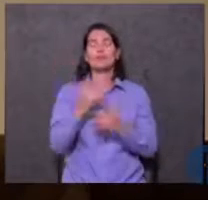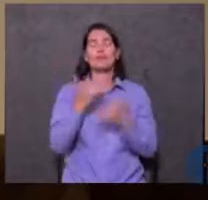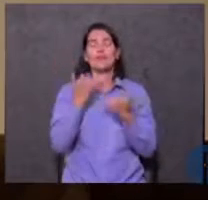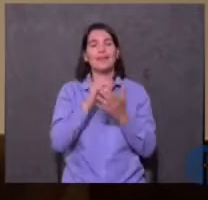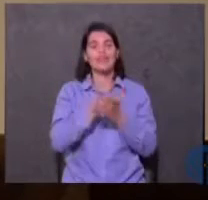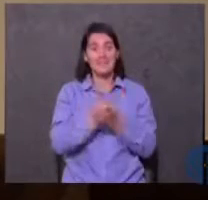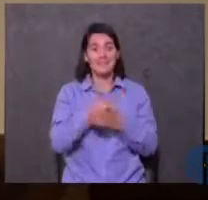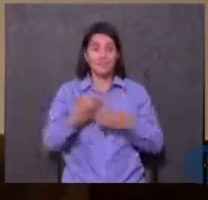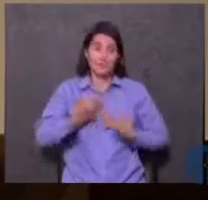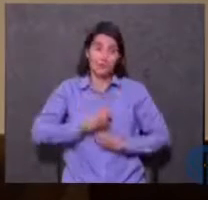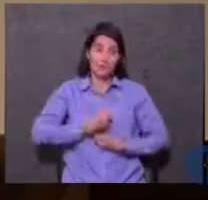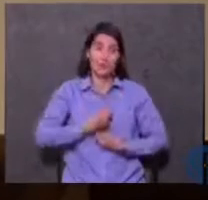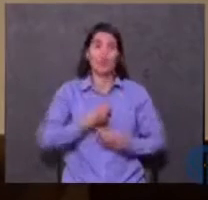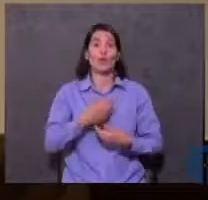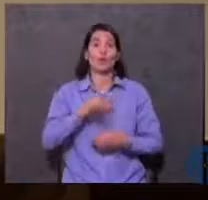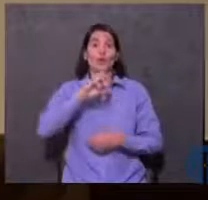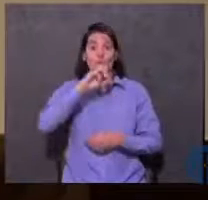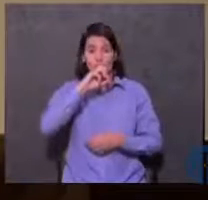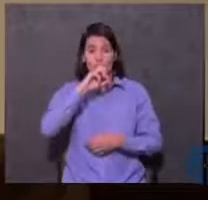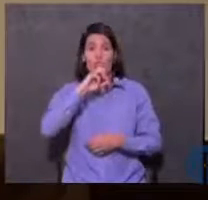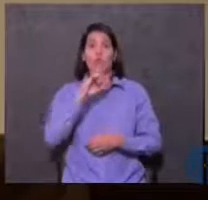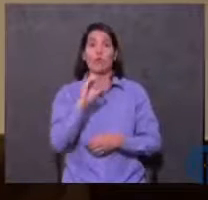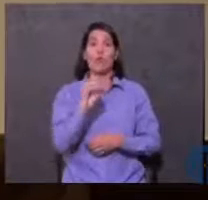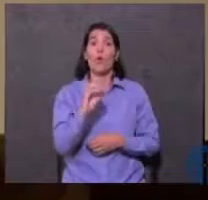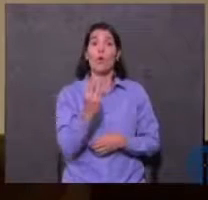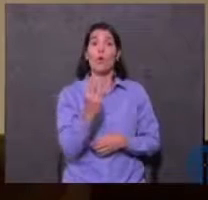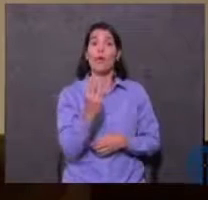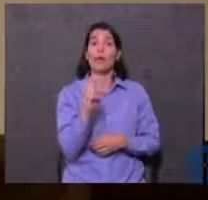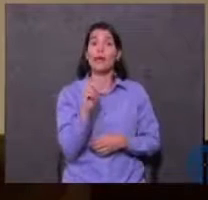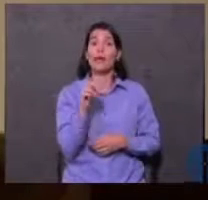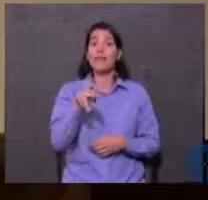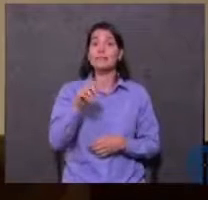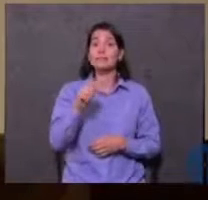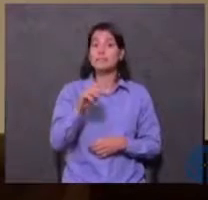España, estexa aquí esta noite.